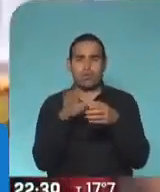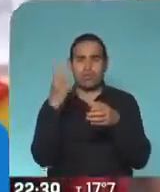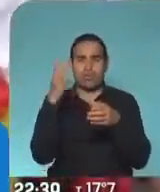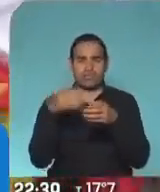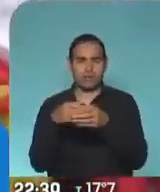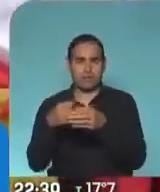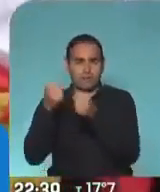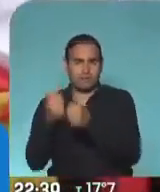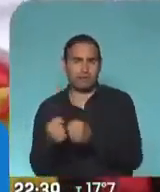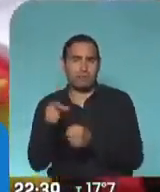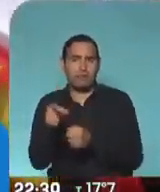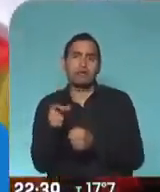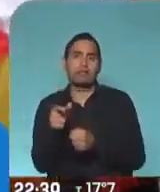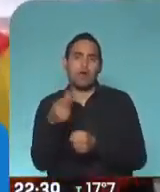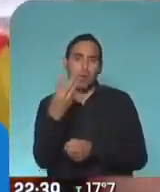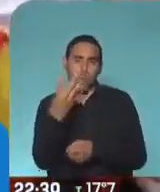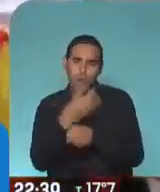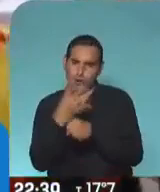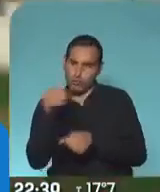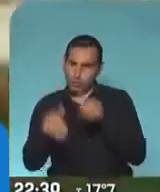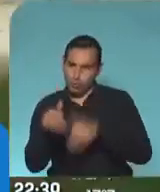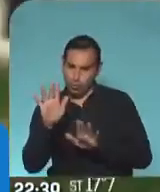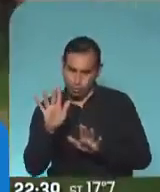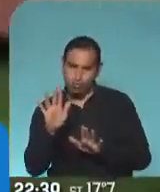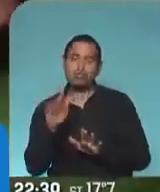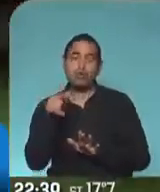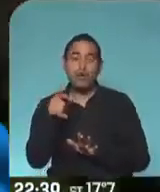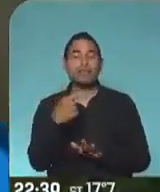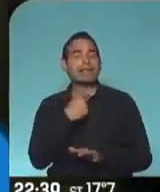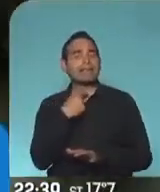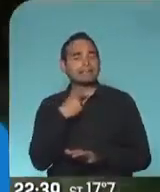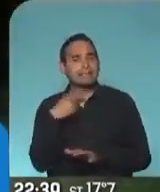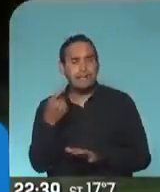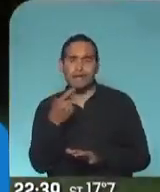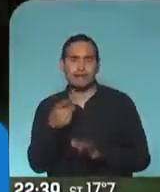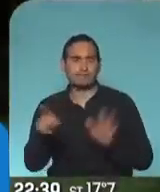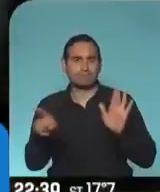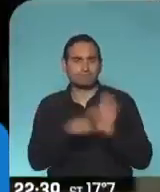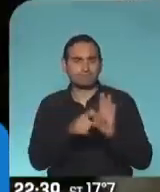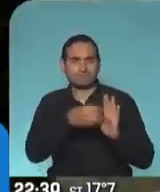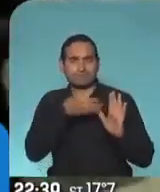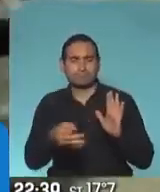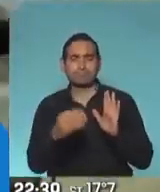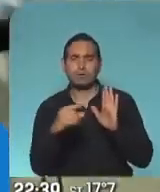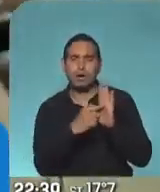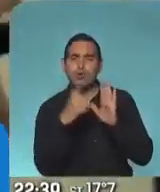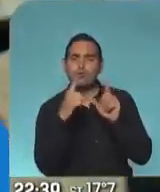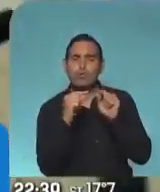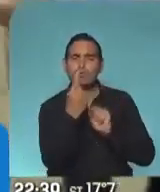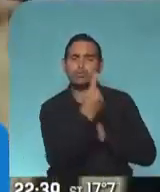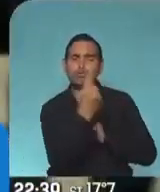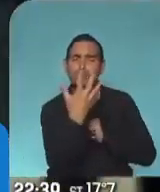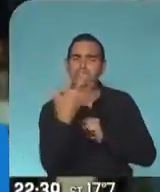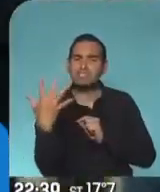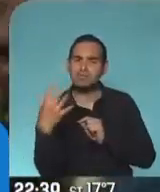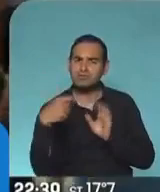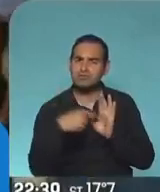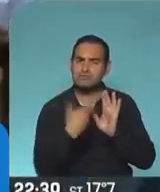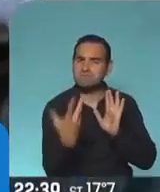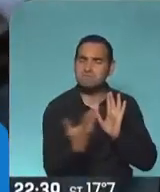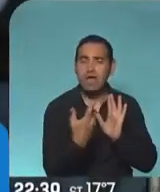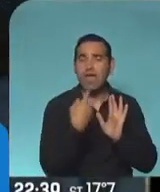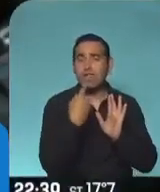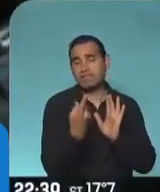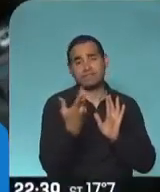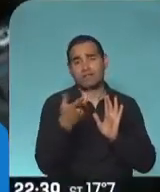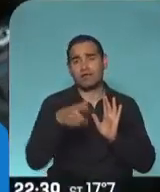cuarto en intención de voto según las últimas encuestas, solicitó aplicar inmediatamente el artículo 155, declarando